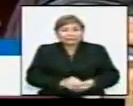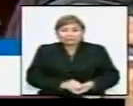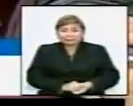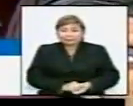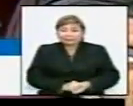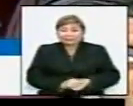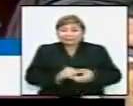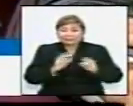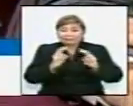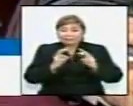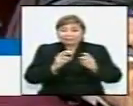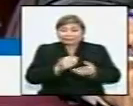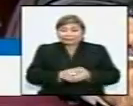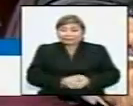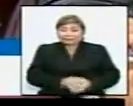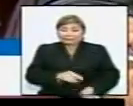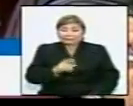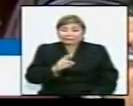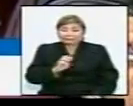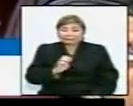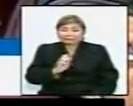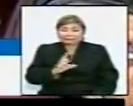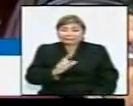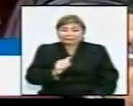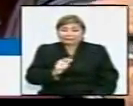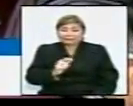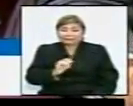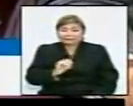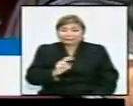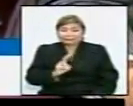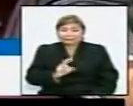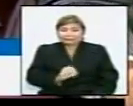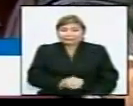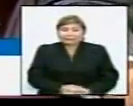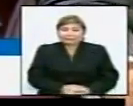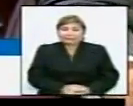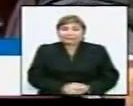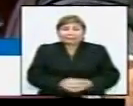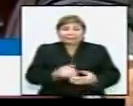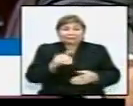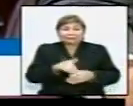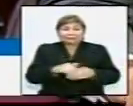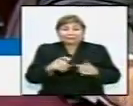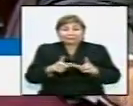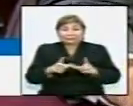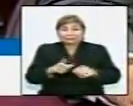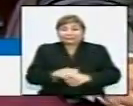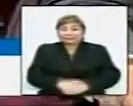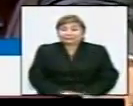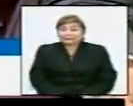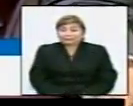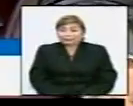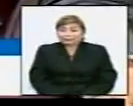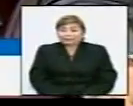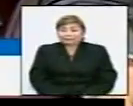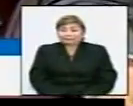el tema relativo a el cronograma electoral, digamos,